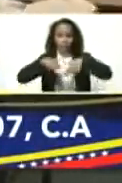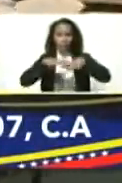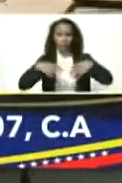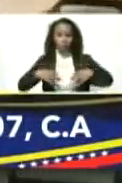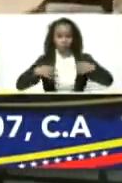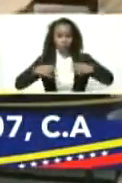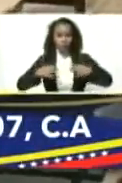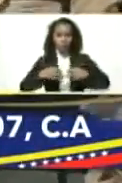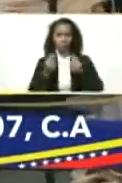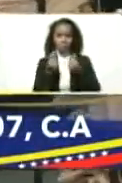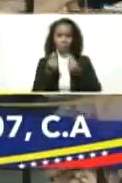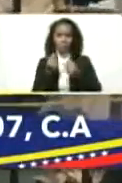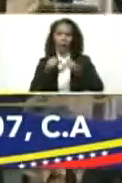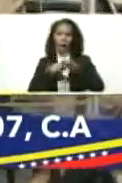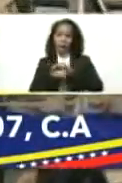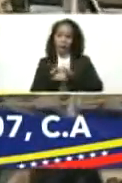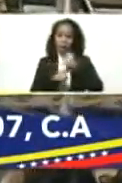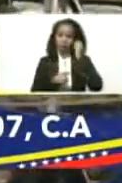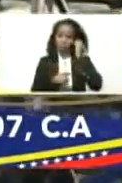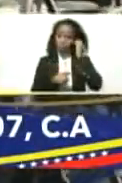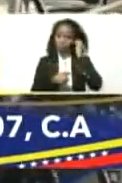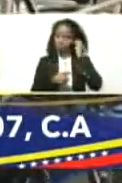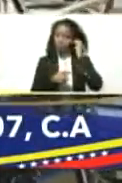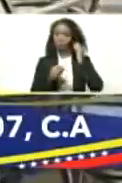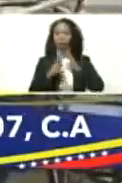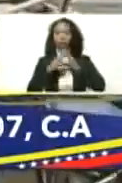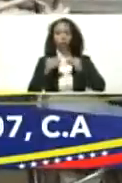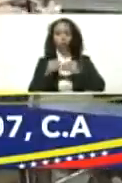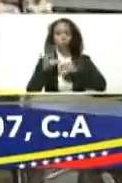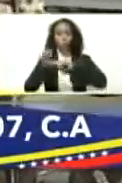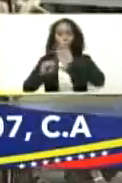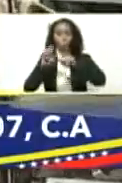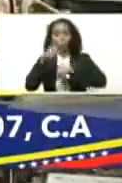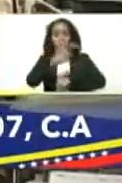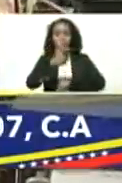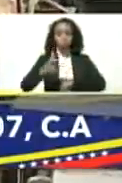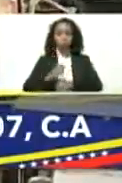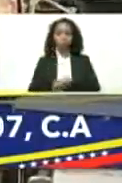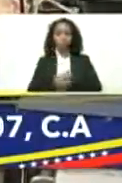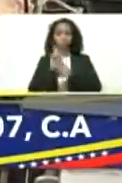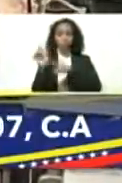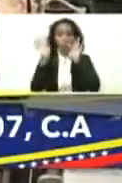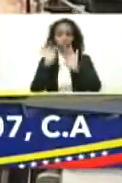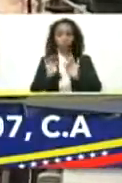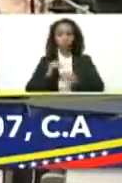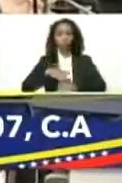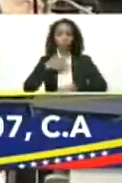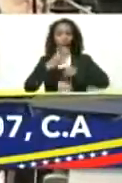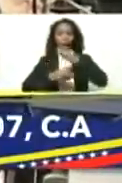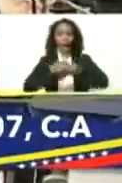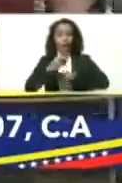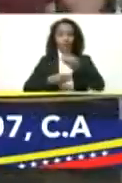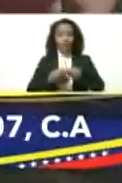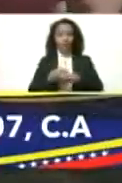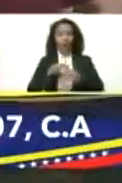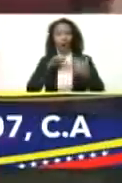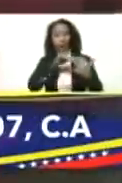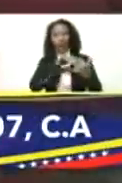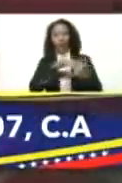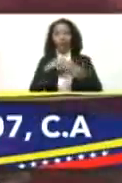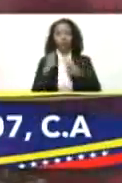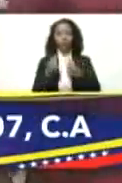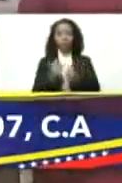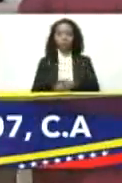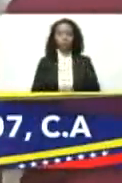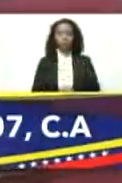a precio accesible para todo el consumidor y de esa manera poder combatir la guerra